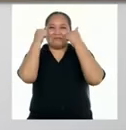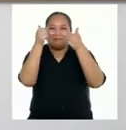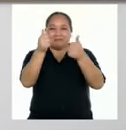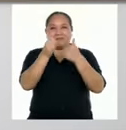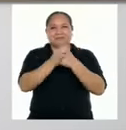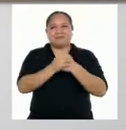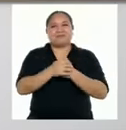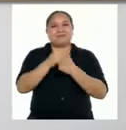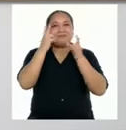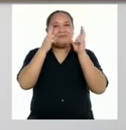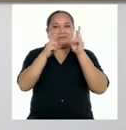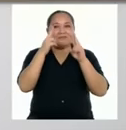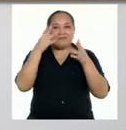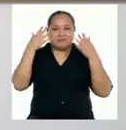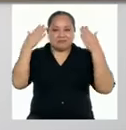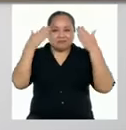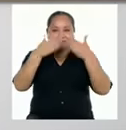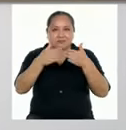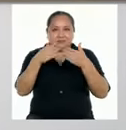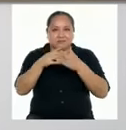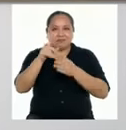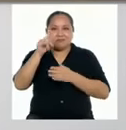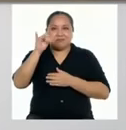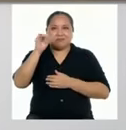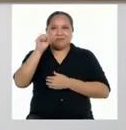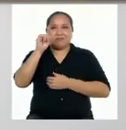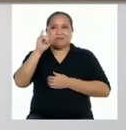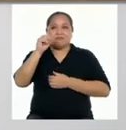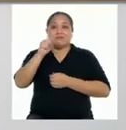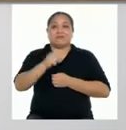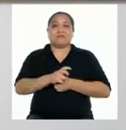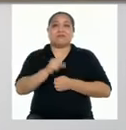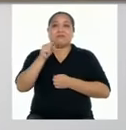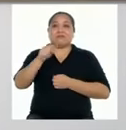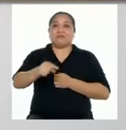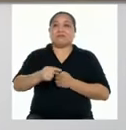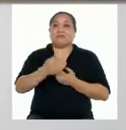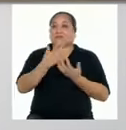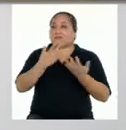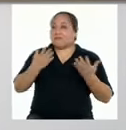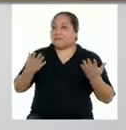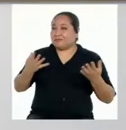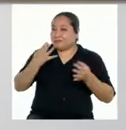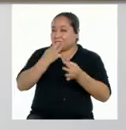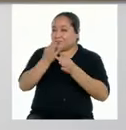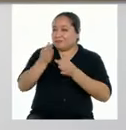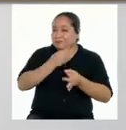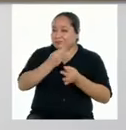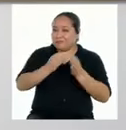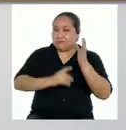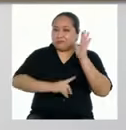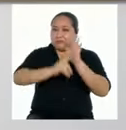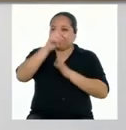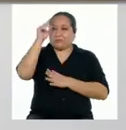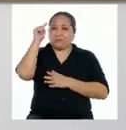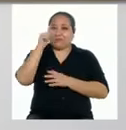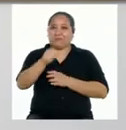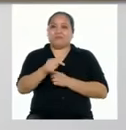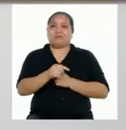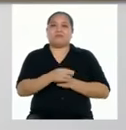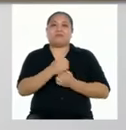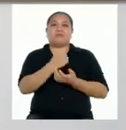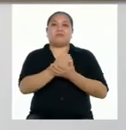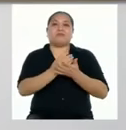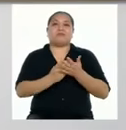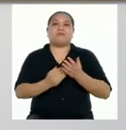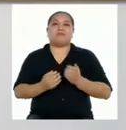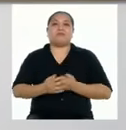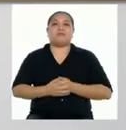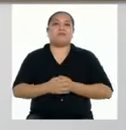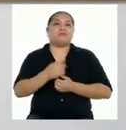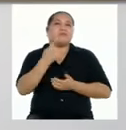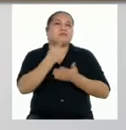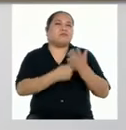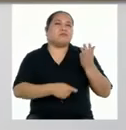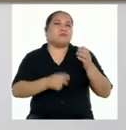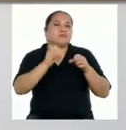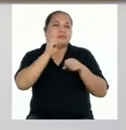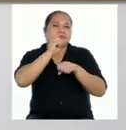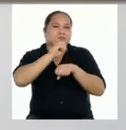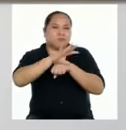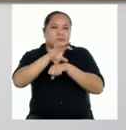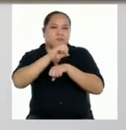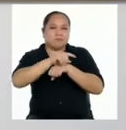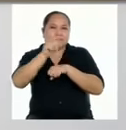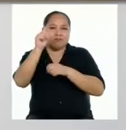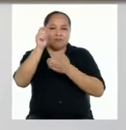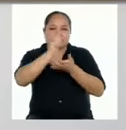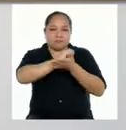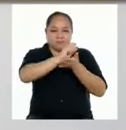¡Bravo! Veo que has enfatizado tu tesis y los argumentos que desarrollaste en el texto y que sugieres a tu